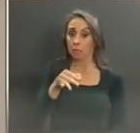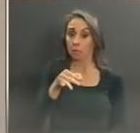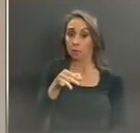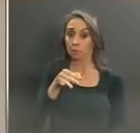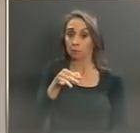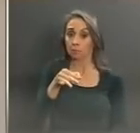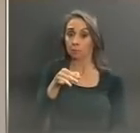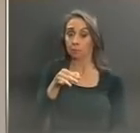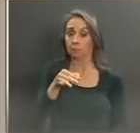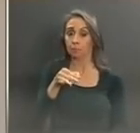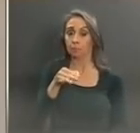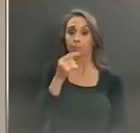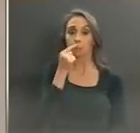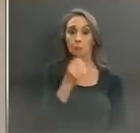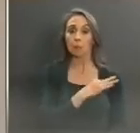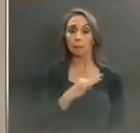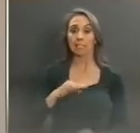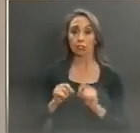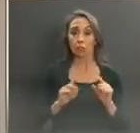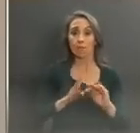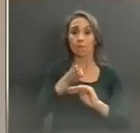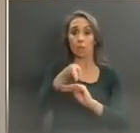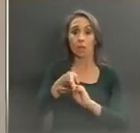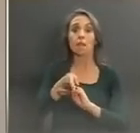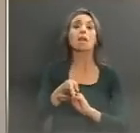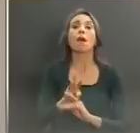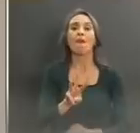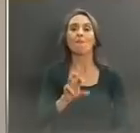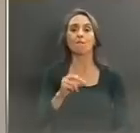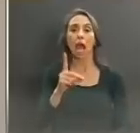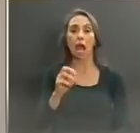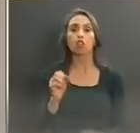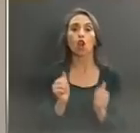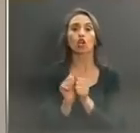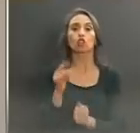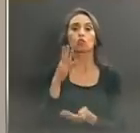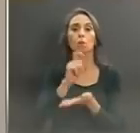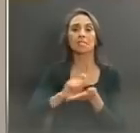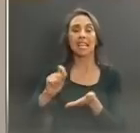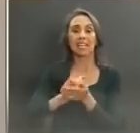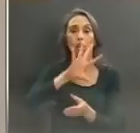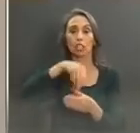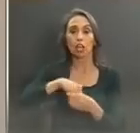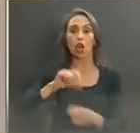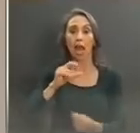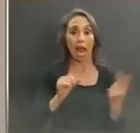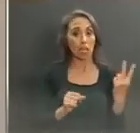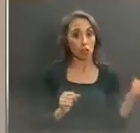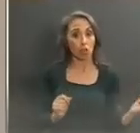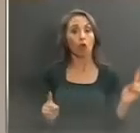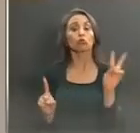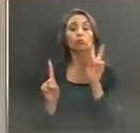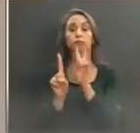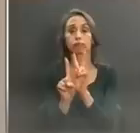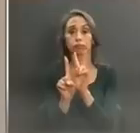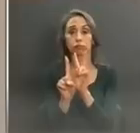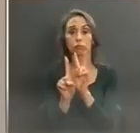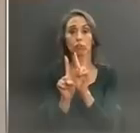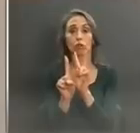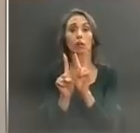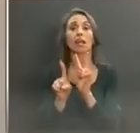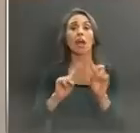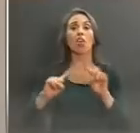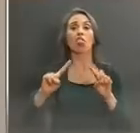una visita que hizo el ministro de Defensa, Baldo Procuriza, con el subsecretario del Interior, Juan Francisco Gali, se juntaron conjuntamente con el